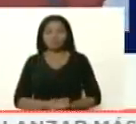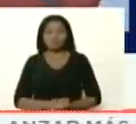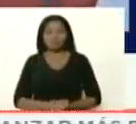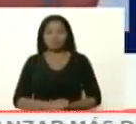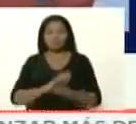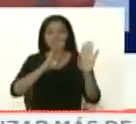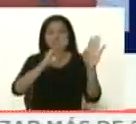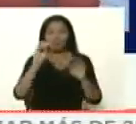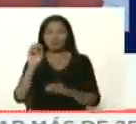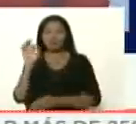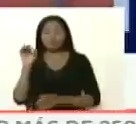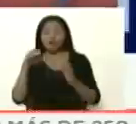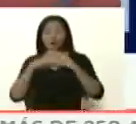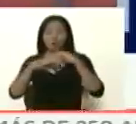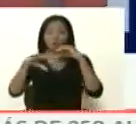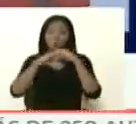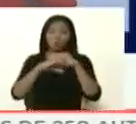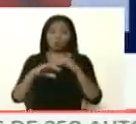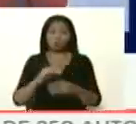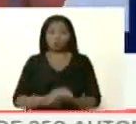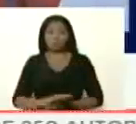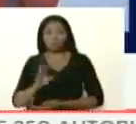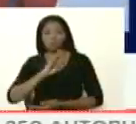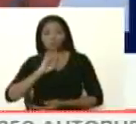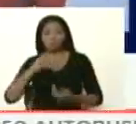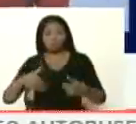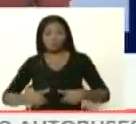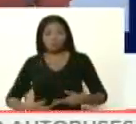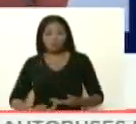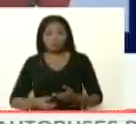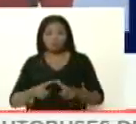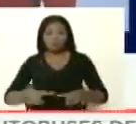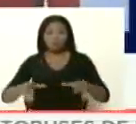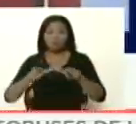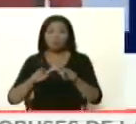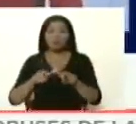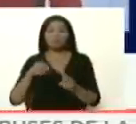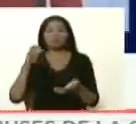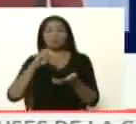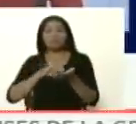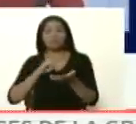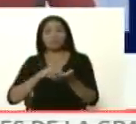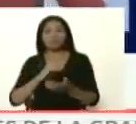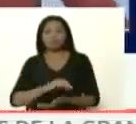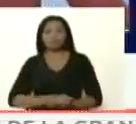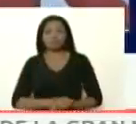90 autobuses para reforzar las rutas de Miranda.